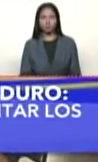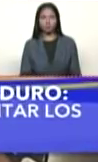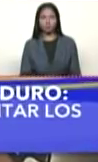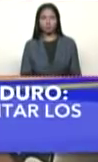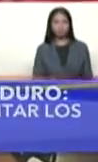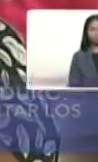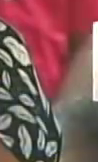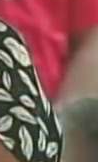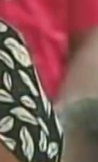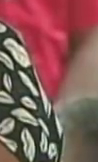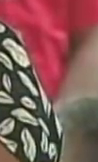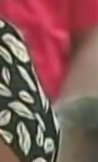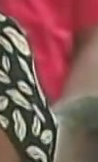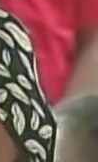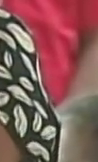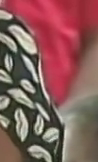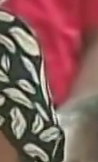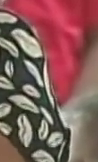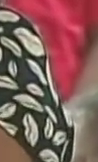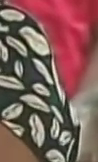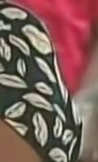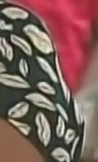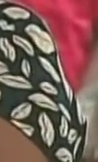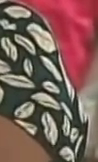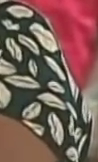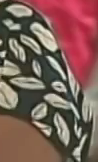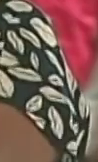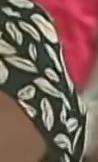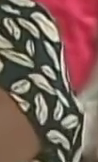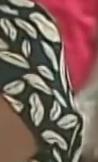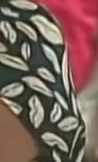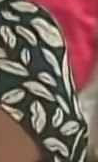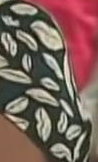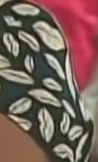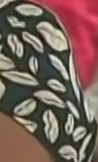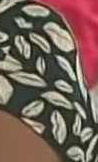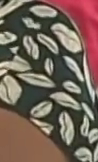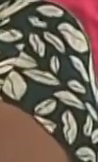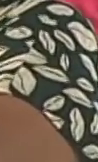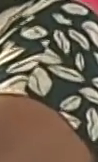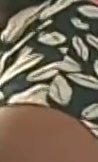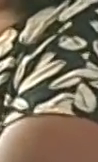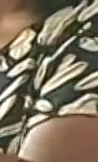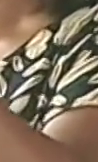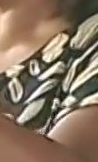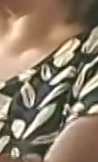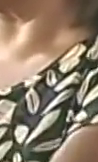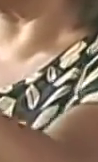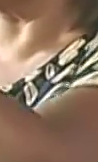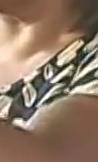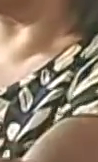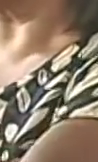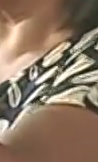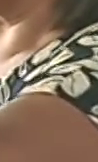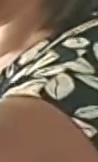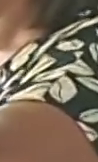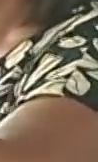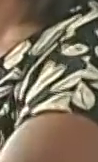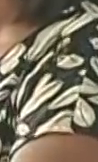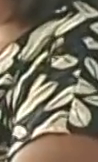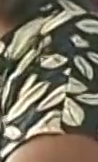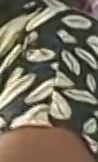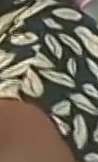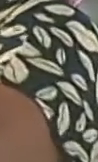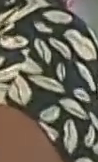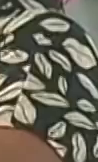Teniendo la casa de su pesca, casa del pescador, teniendo su centro de acopio. Necesitamos los camiones para el traslado de ese producto hidrobiológico que